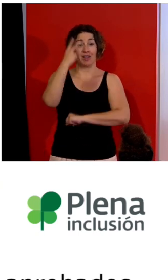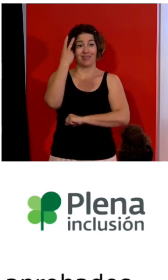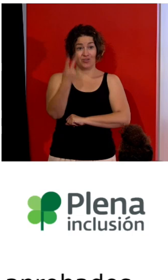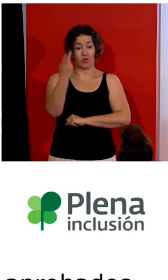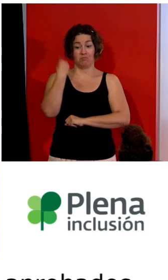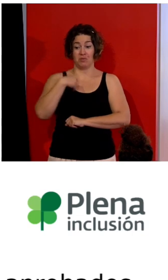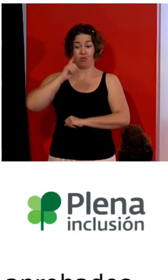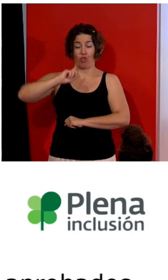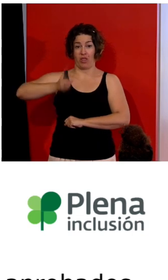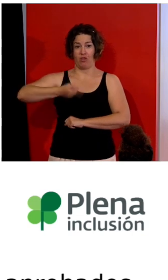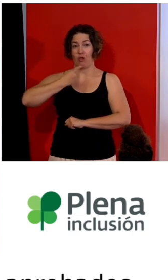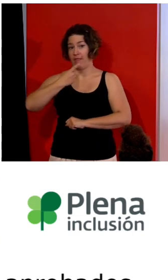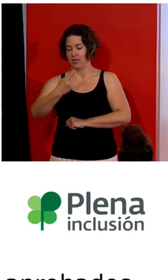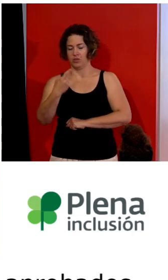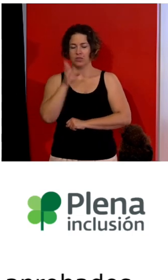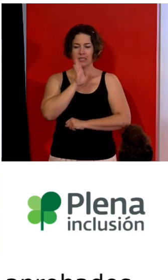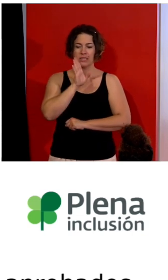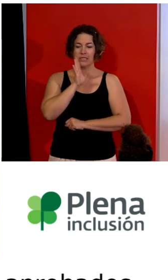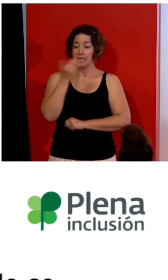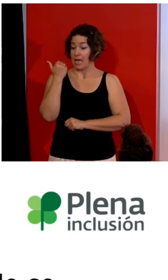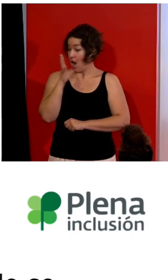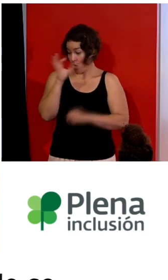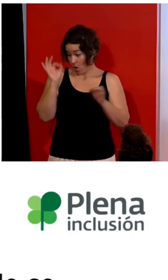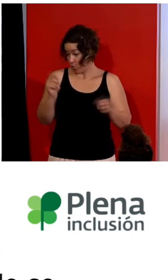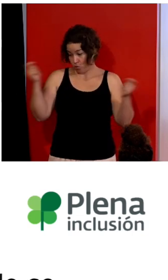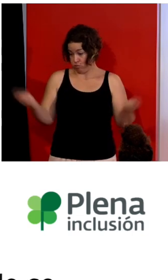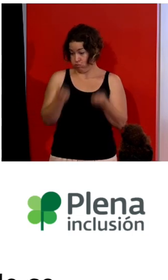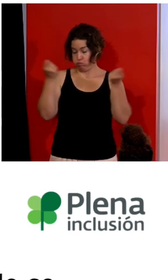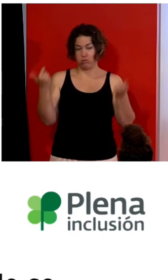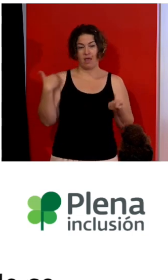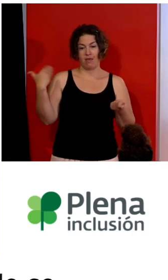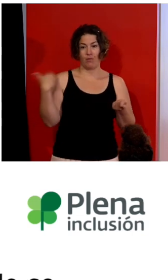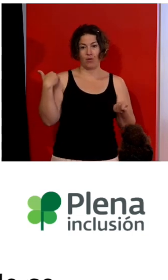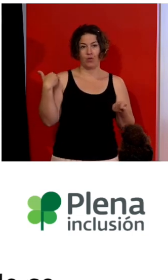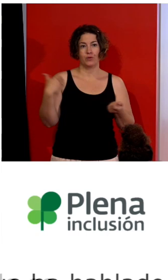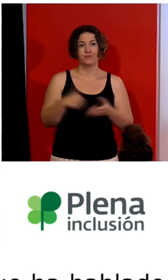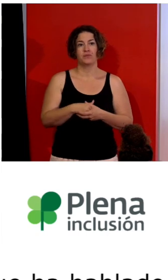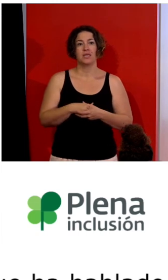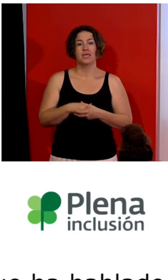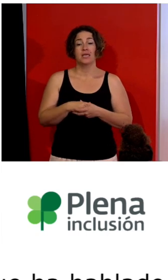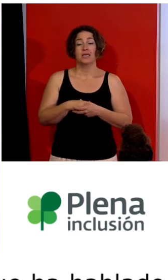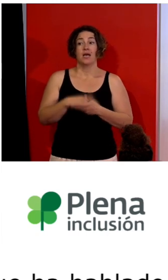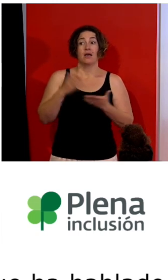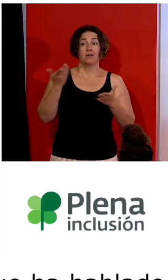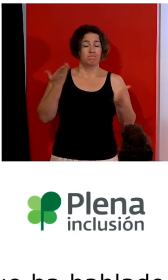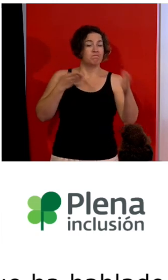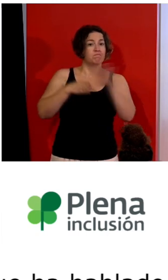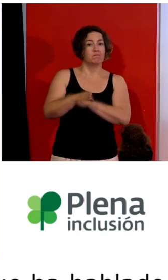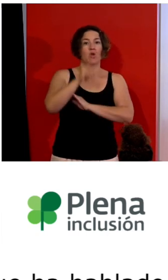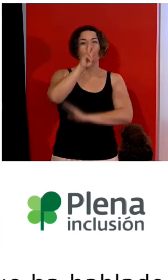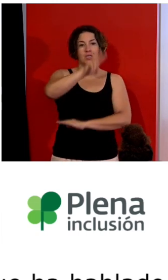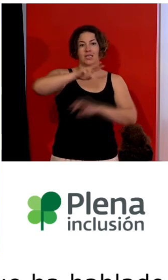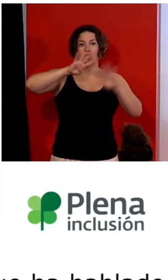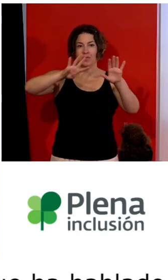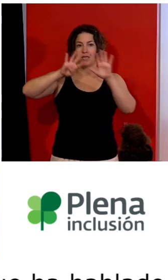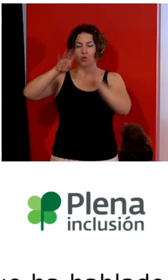hablado mi director, que están ahora mismo recién publicadas y con listas de admitidos y excluidos, pues conseguiremos que se incorporen otras